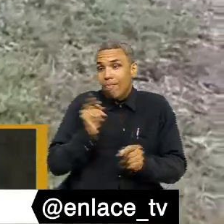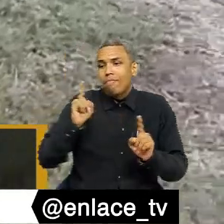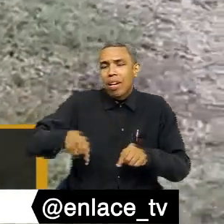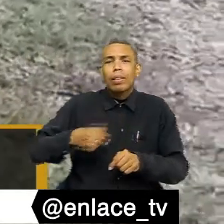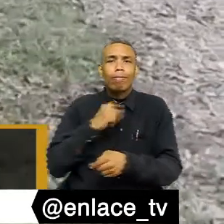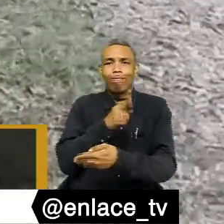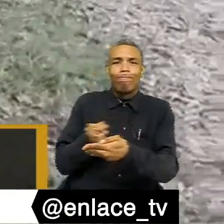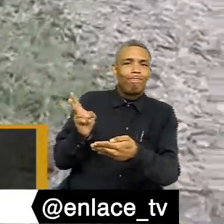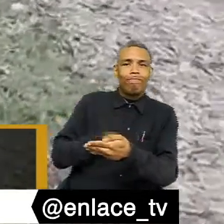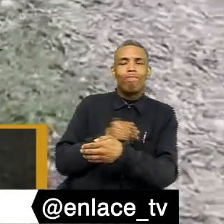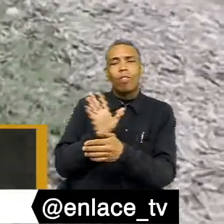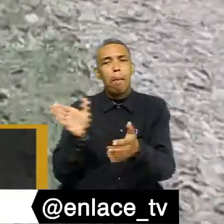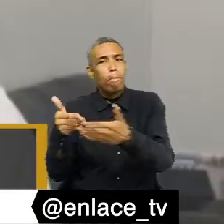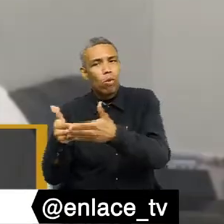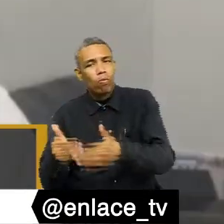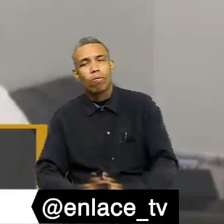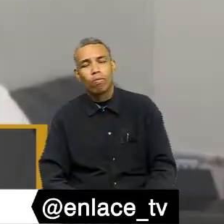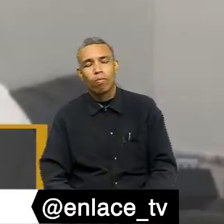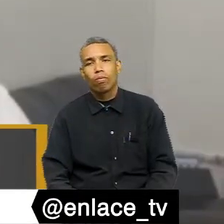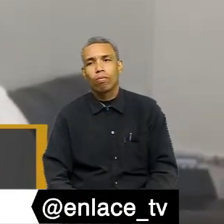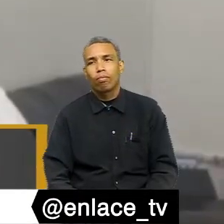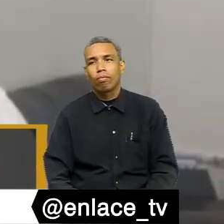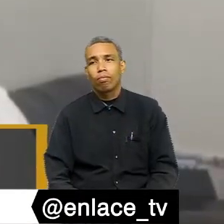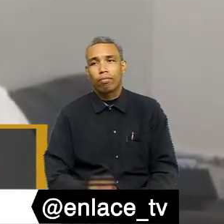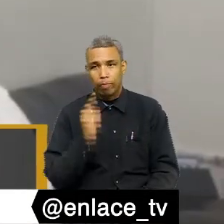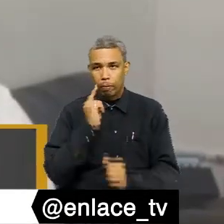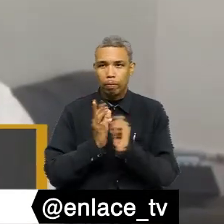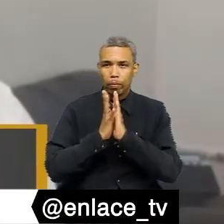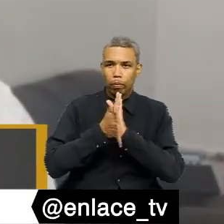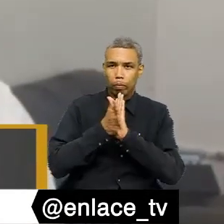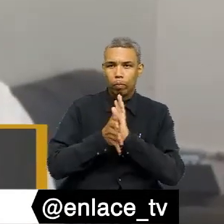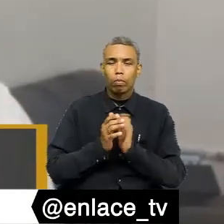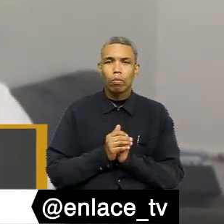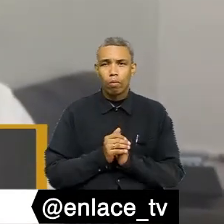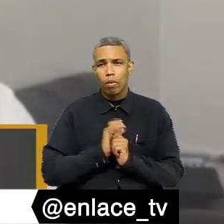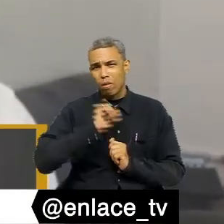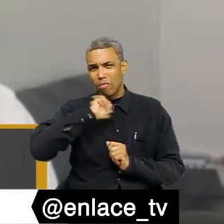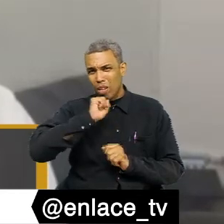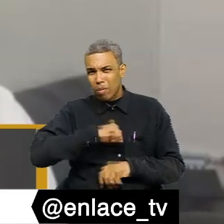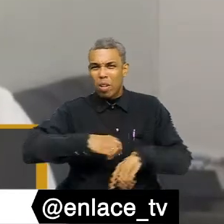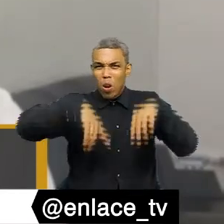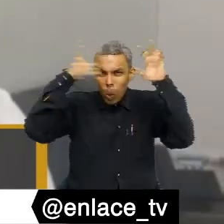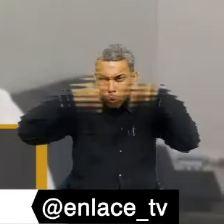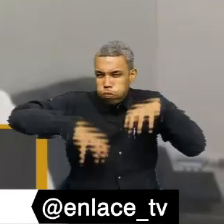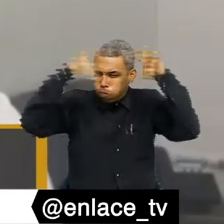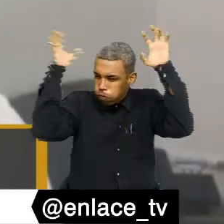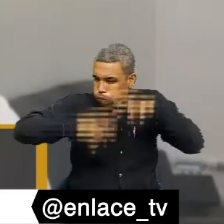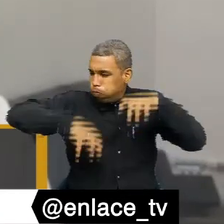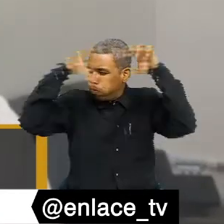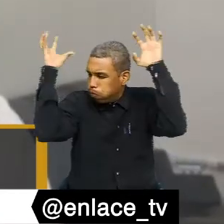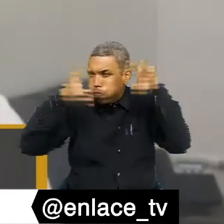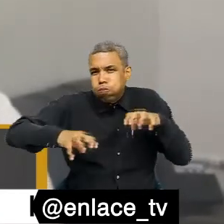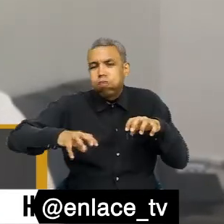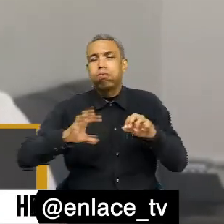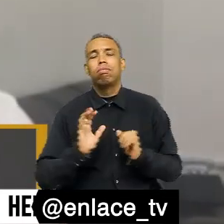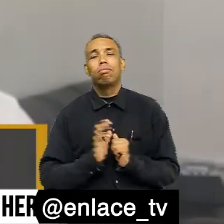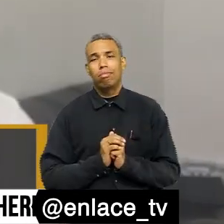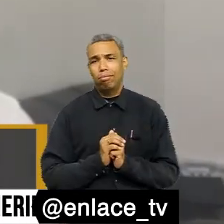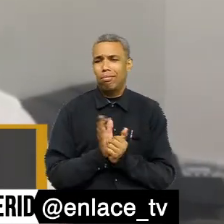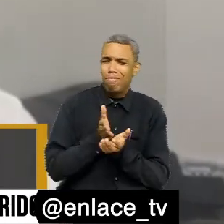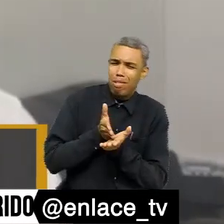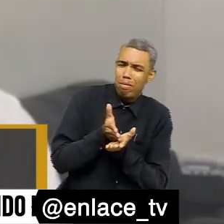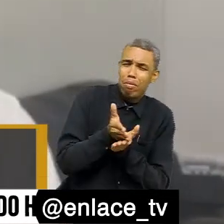Debido a los diferentes y fuertes cambios climáticos que se presentan en la ciudad de Barranca Bermeja, en el municipio, se presentan